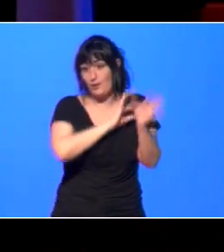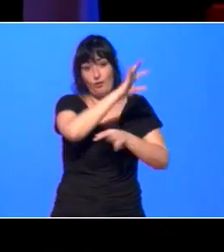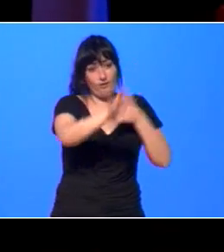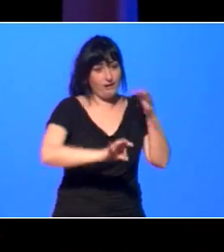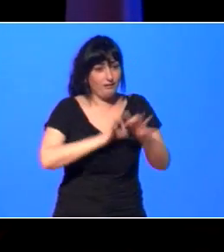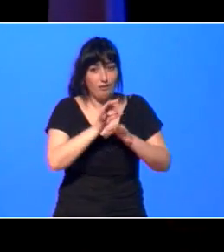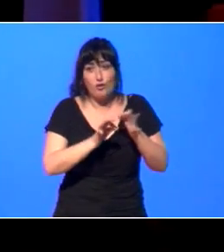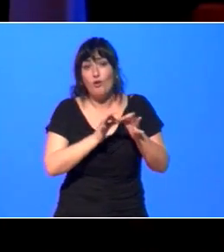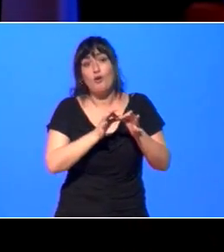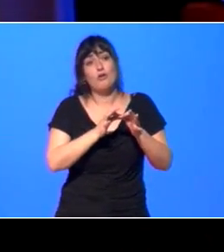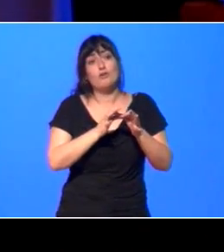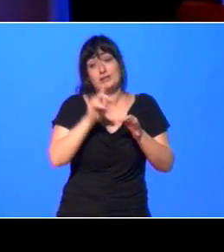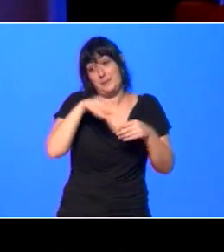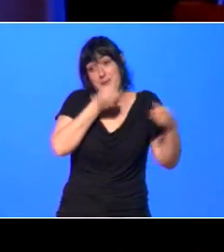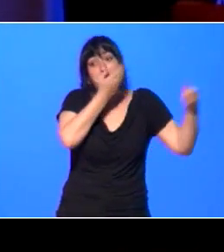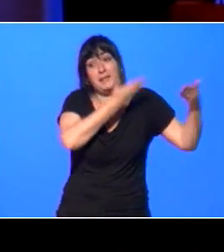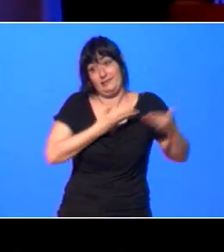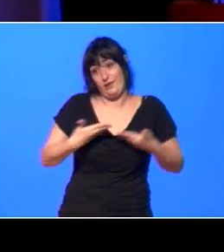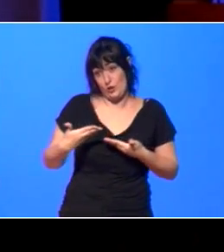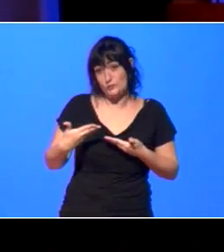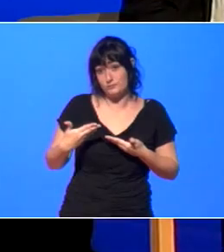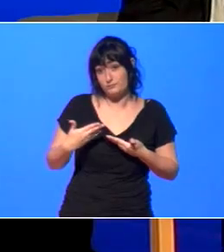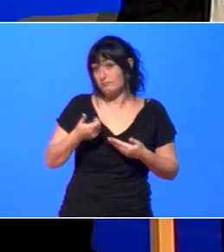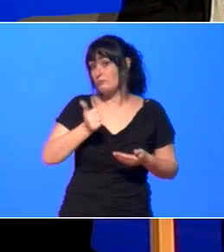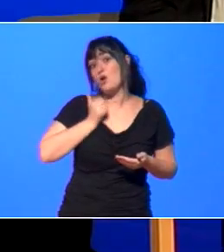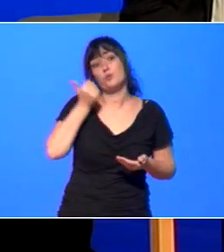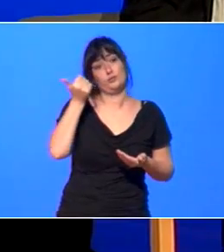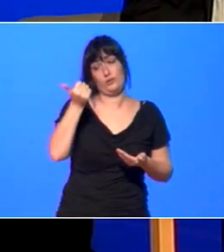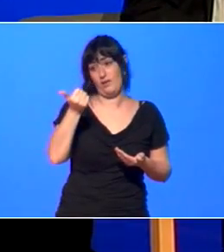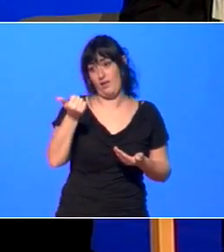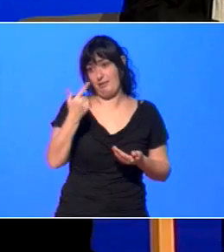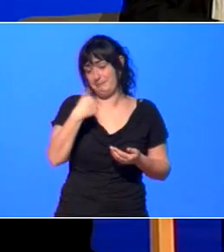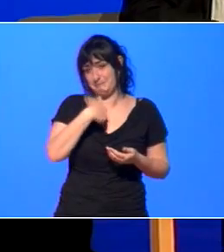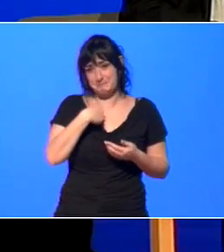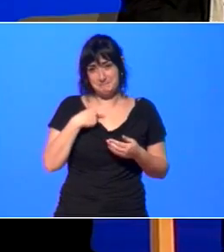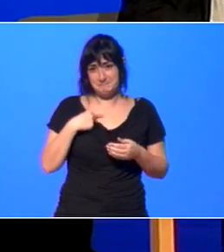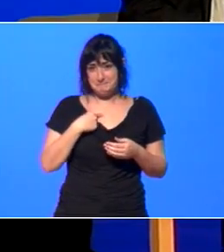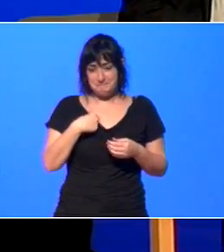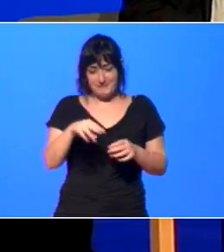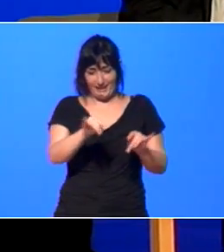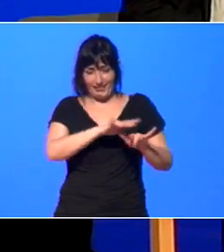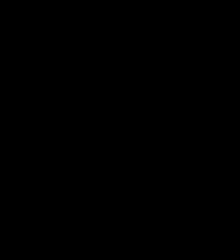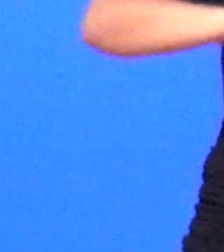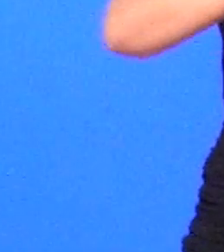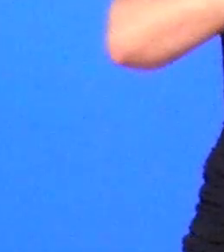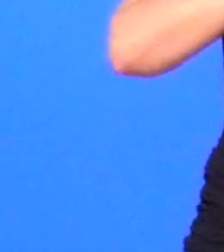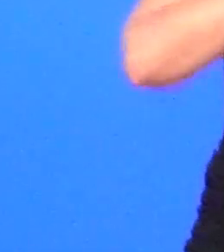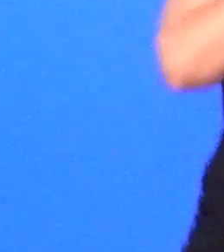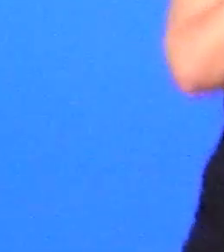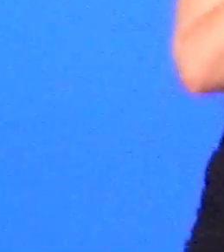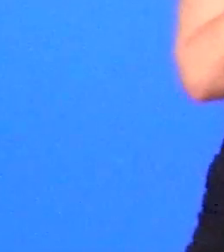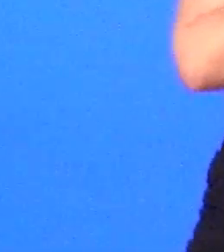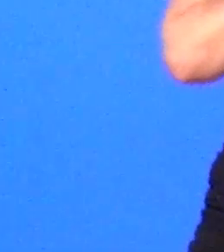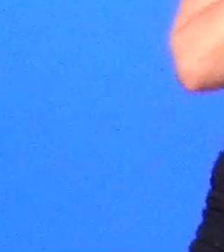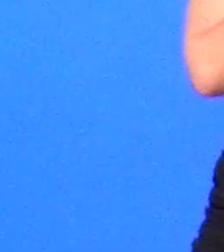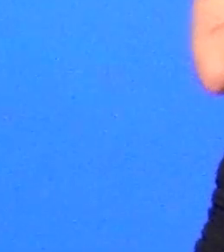en la invitación, por darme la oportunidad de venir a mis raíces, de conocer, de estar con mi familia un poquito y de saludar